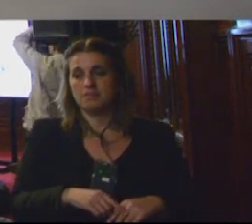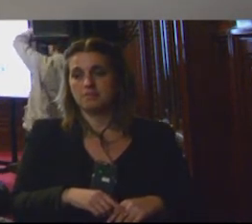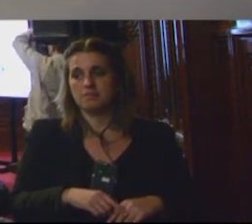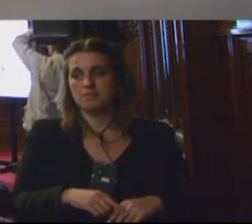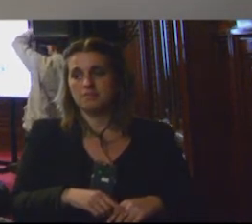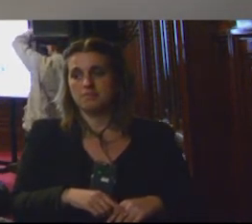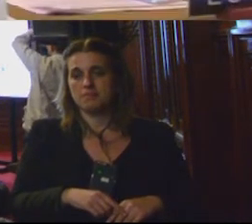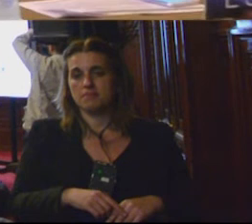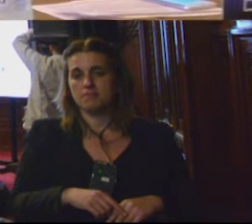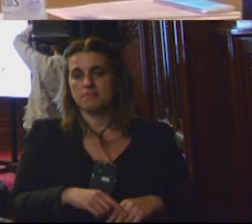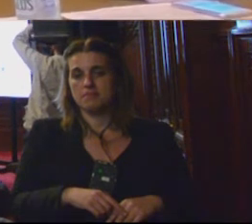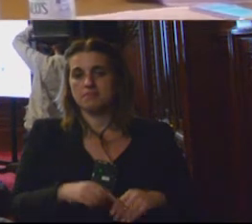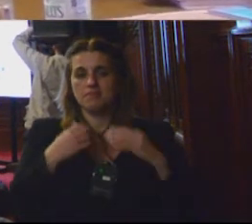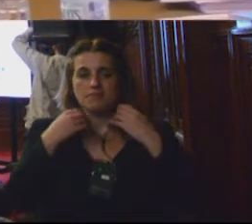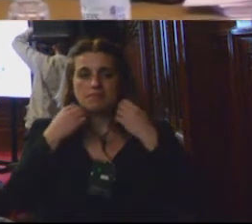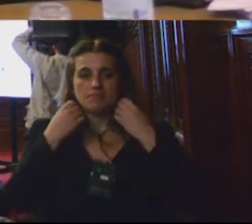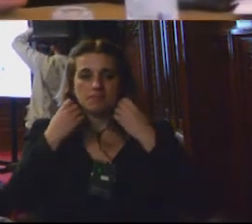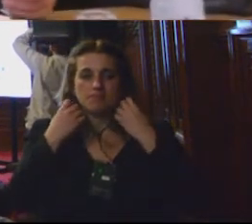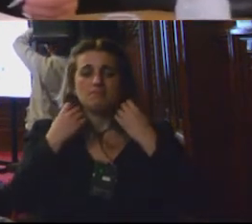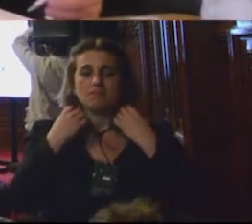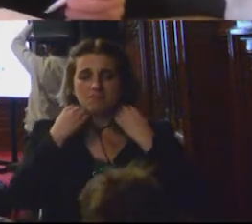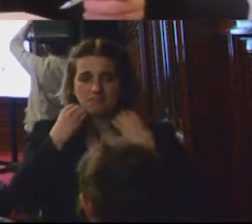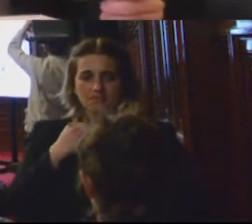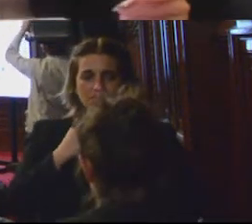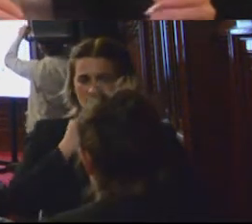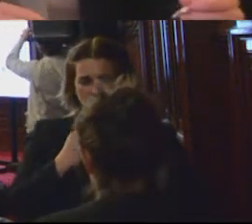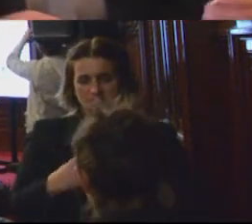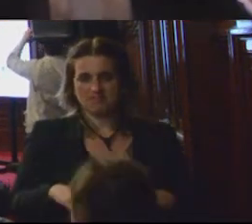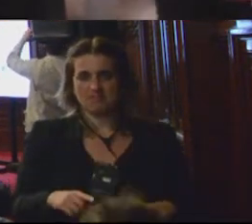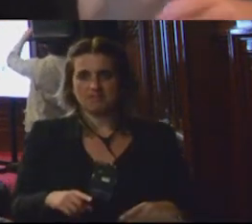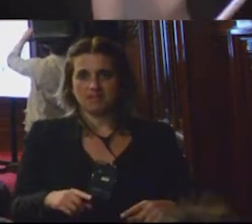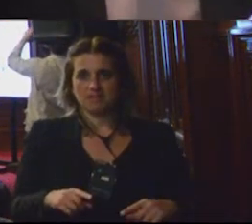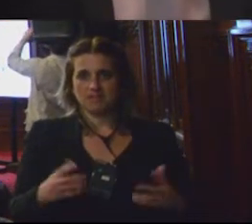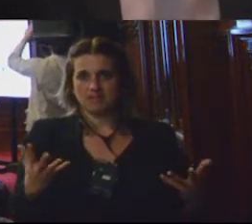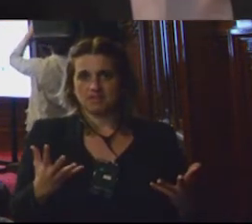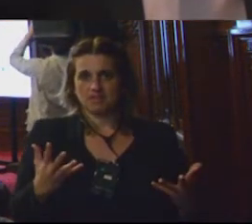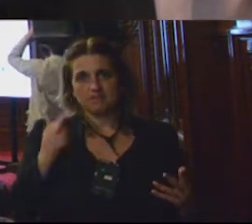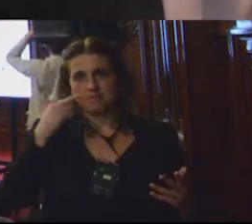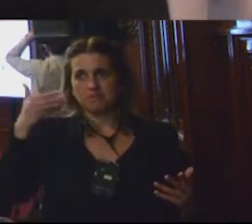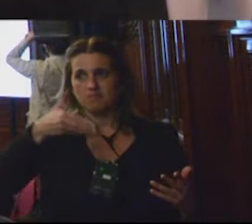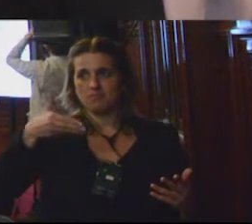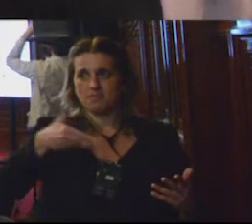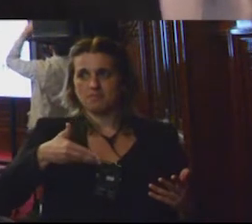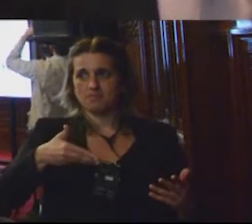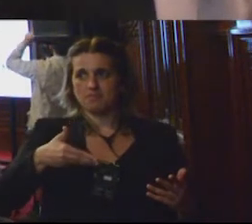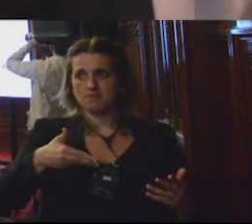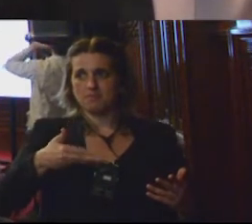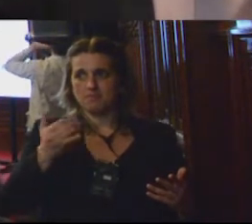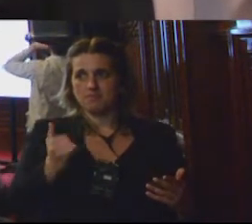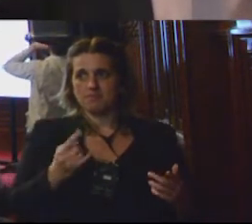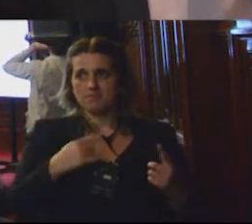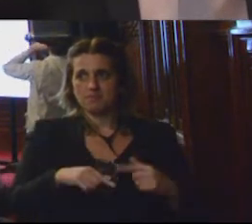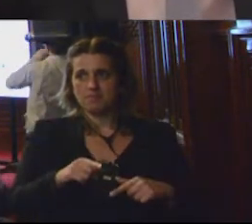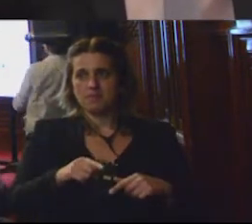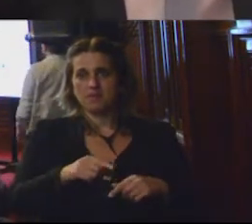Muchas gracias, señora presidenta. Muchas gracias, señores comisionados. Quisiera en particular saludar a la relatora